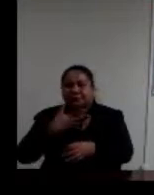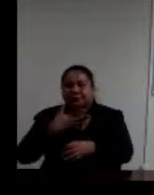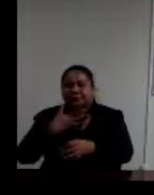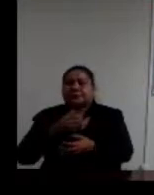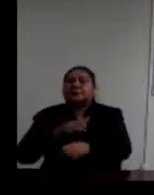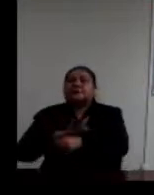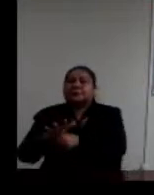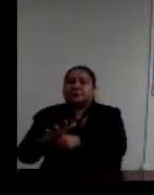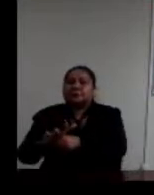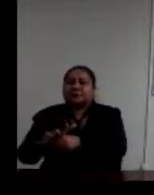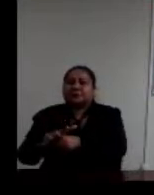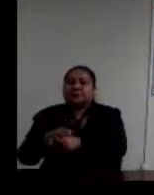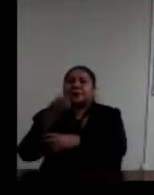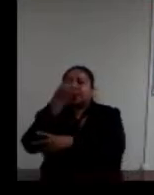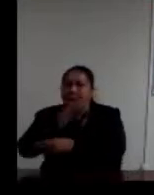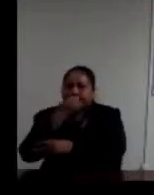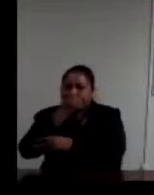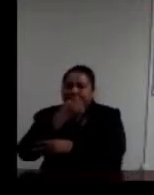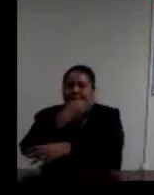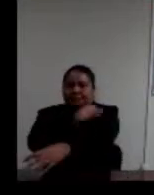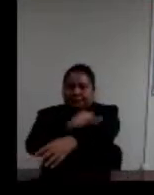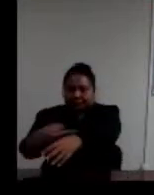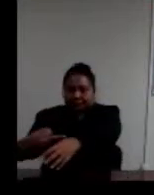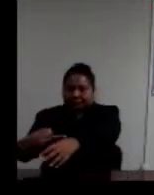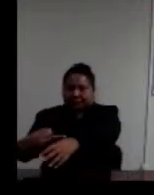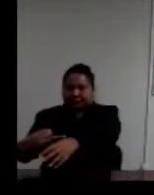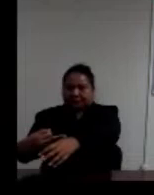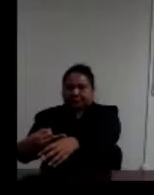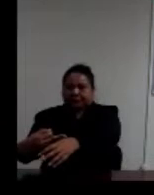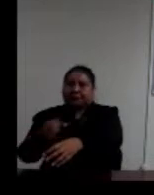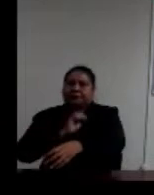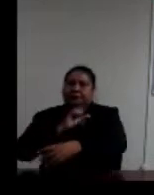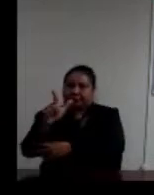como cuáles: la escolar, la familiar y la social.